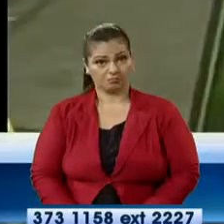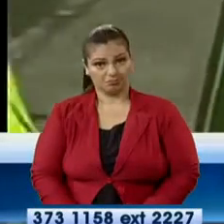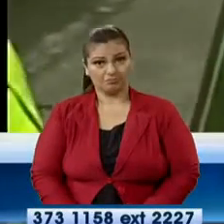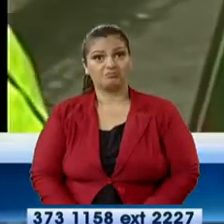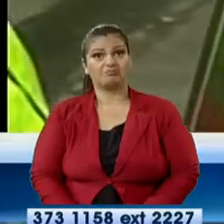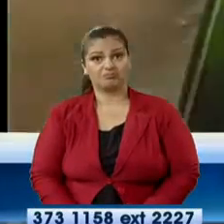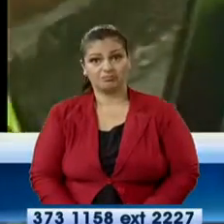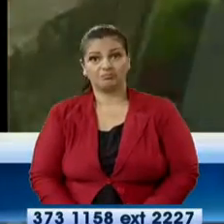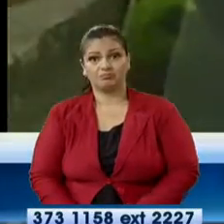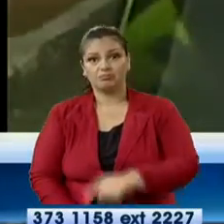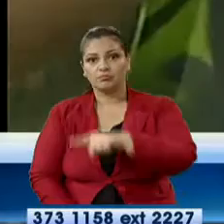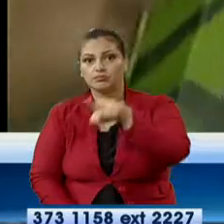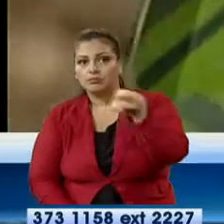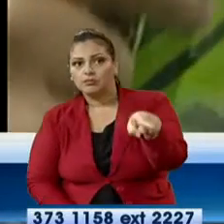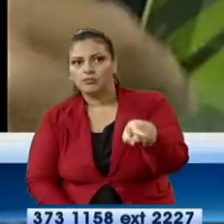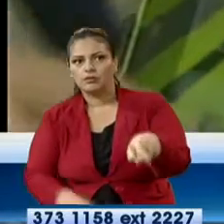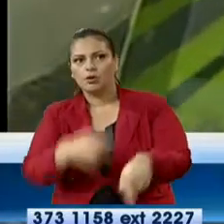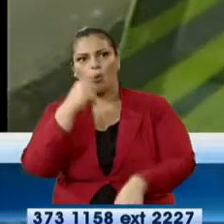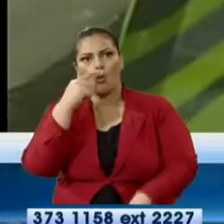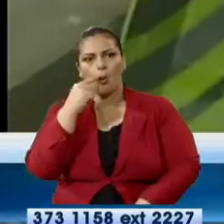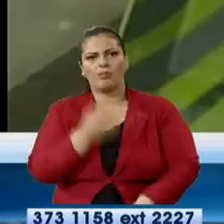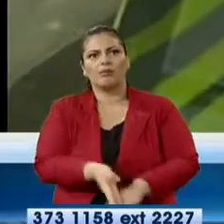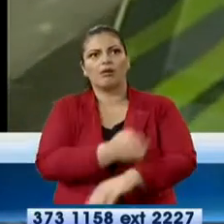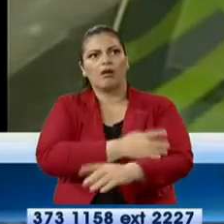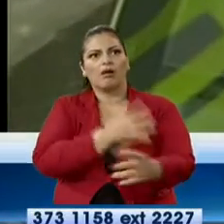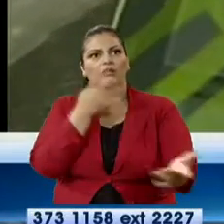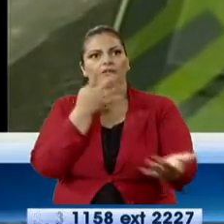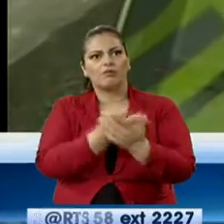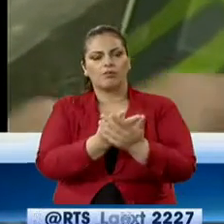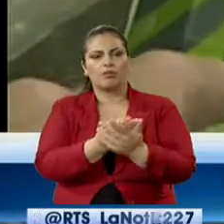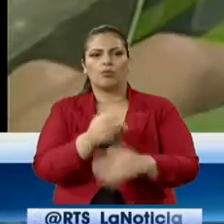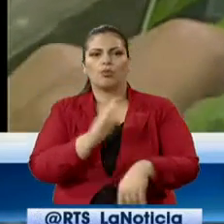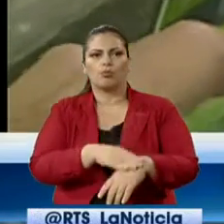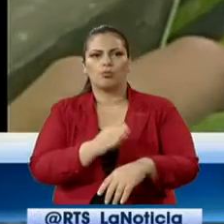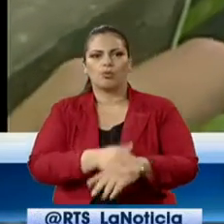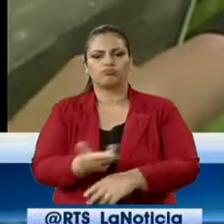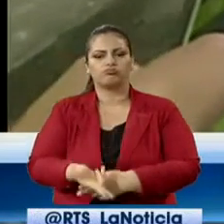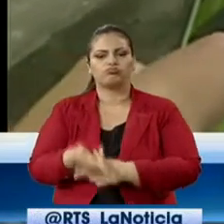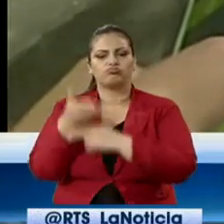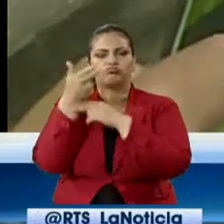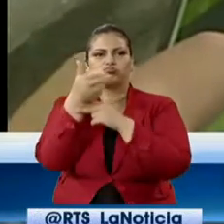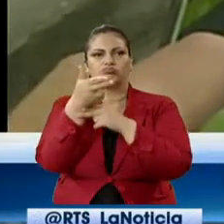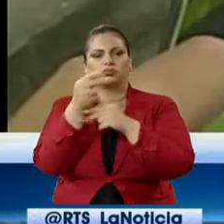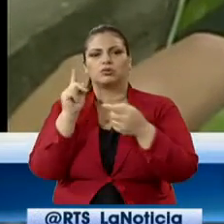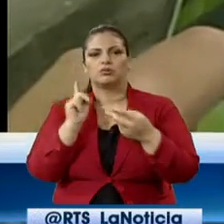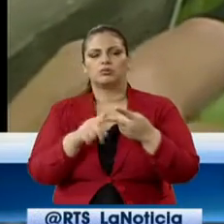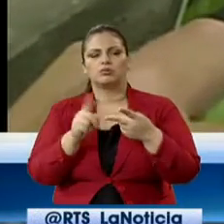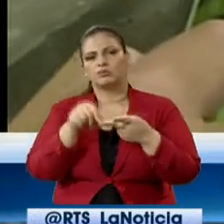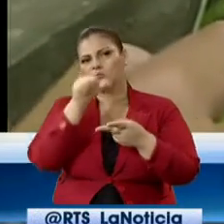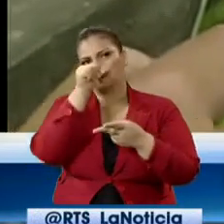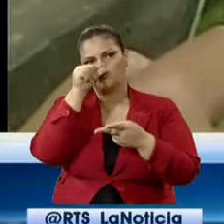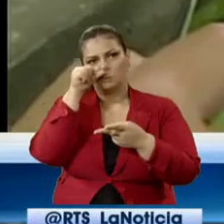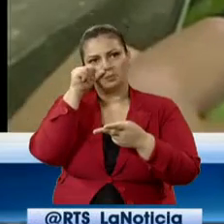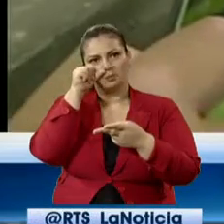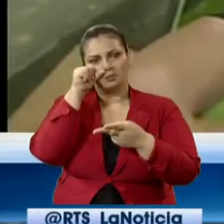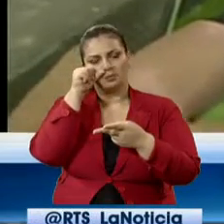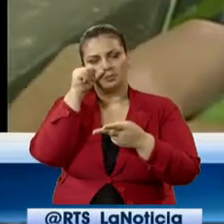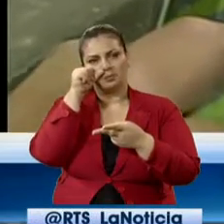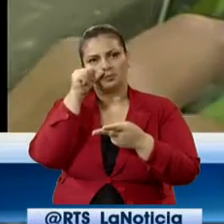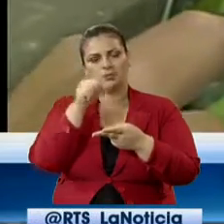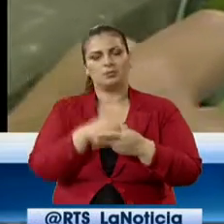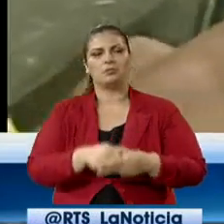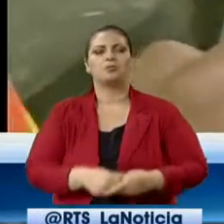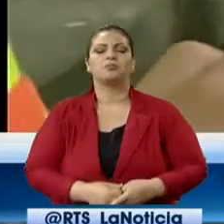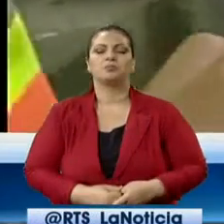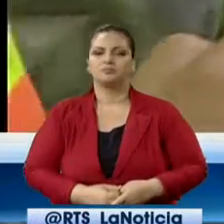una pertenencia ilegal de armas de fuego y la otra por tenencia de sustancias sujetas a fiscalización. Entonces, como